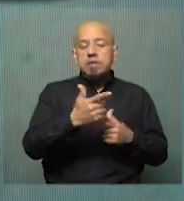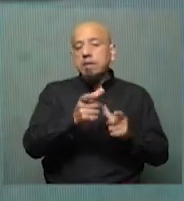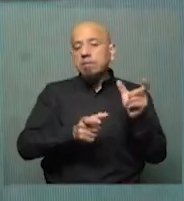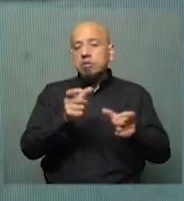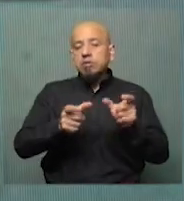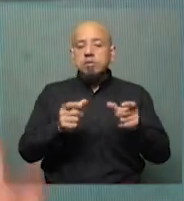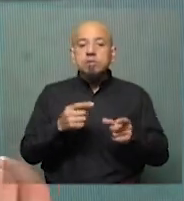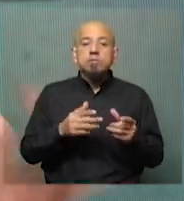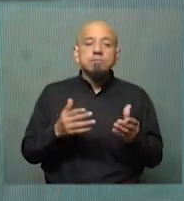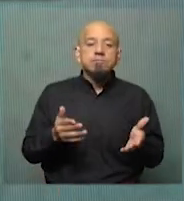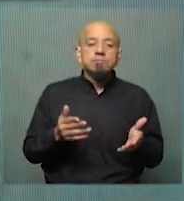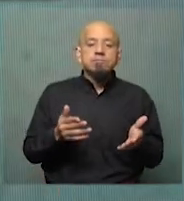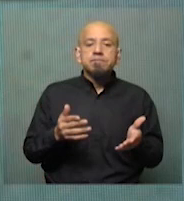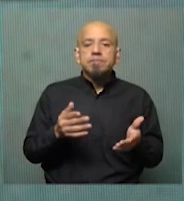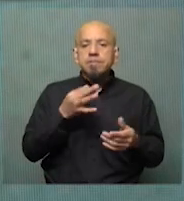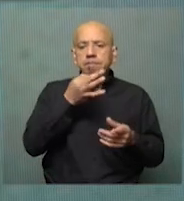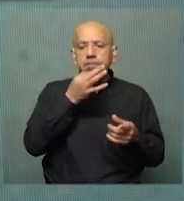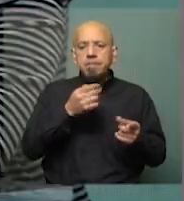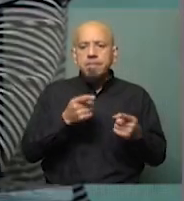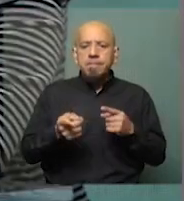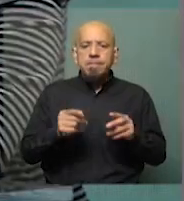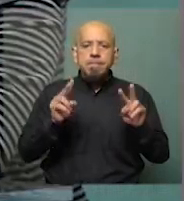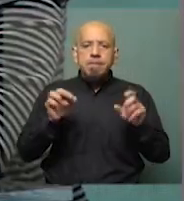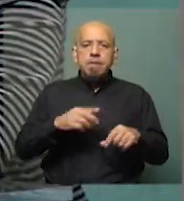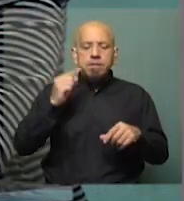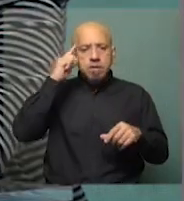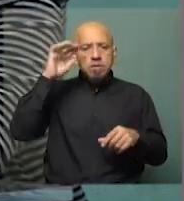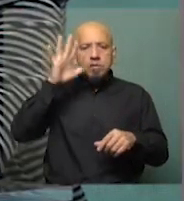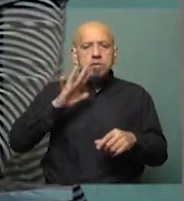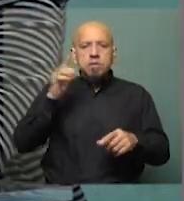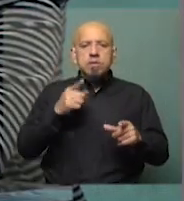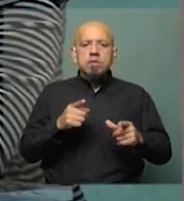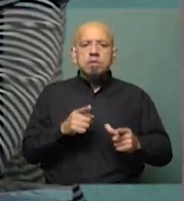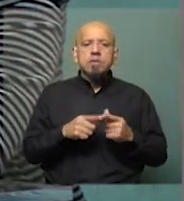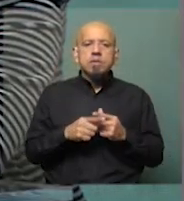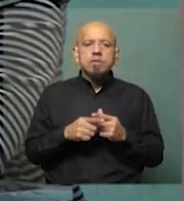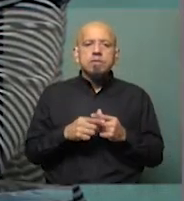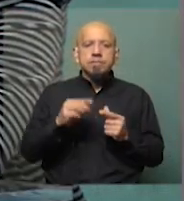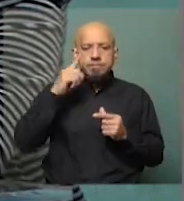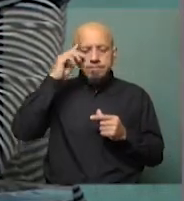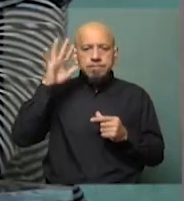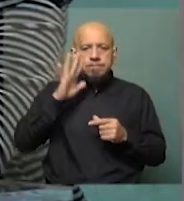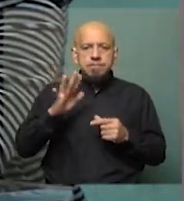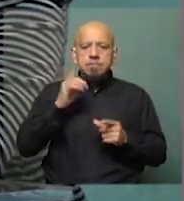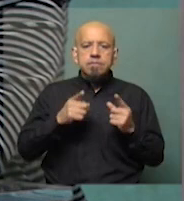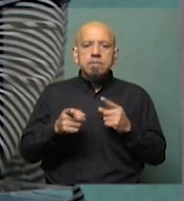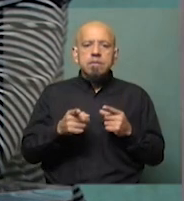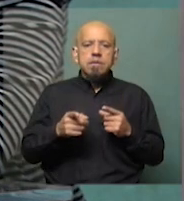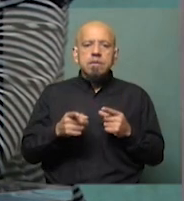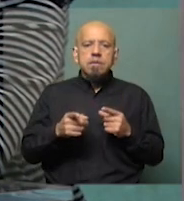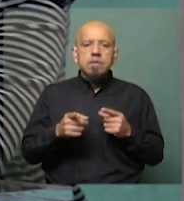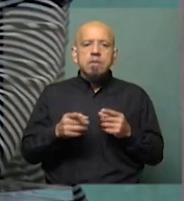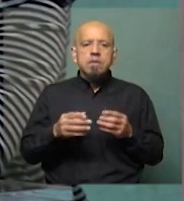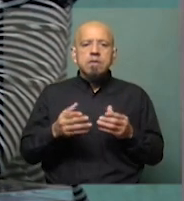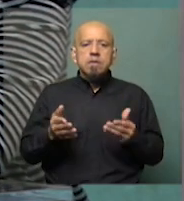y todo, yo qué sé. Lo que decías hoy, el tema de la psicología, los psicólogos que trabajan con niños y niñas, sí,